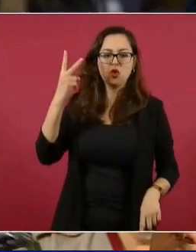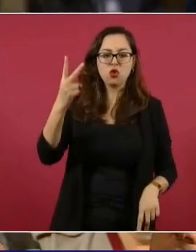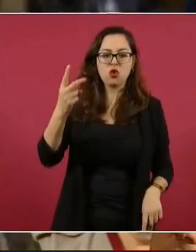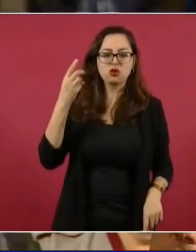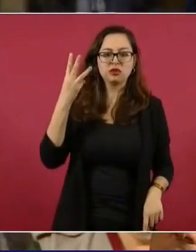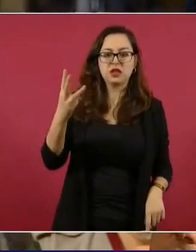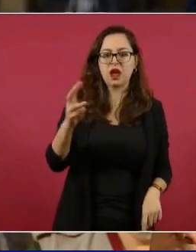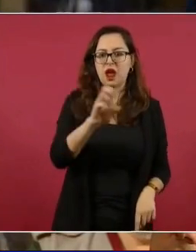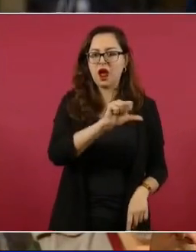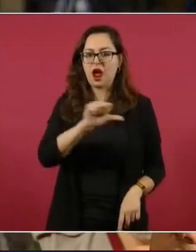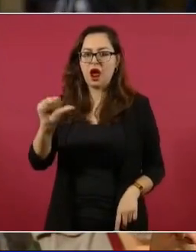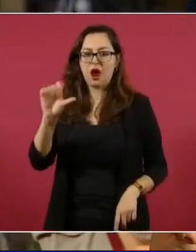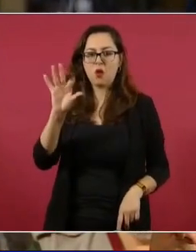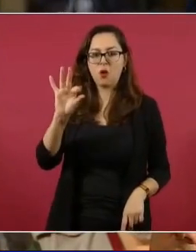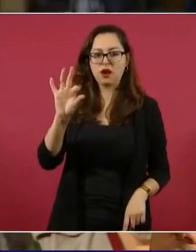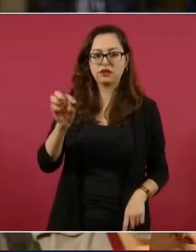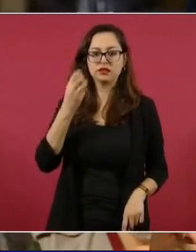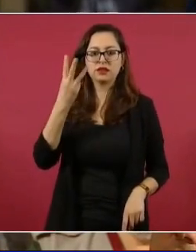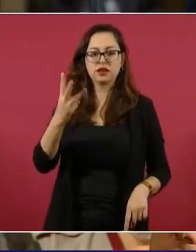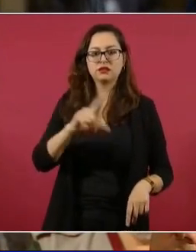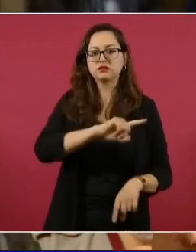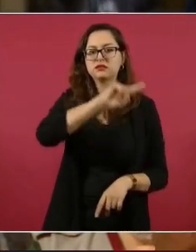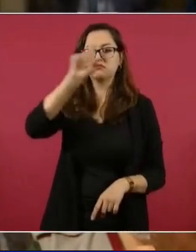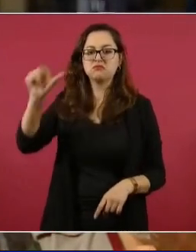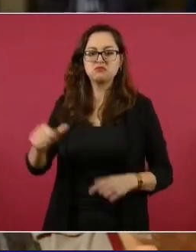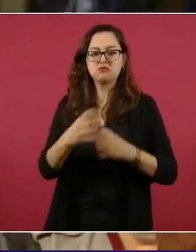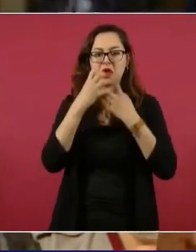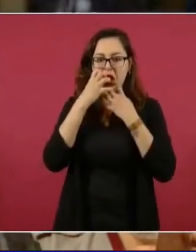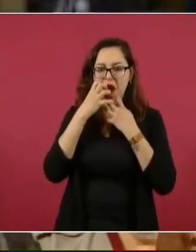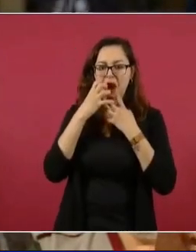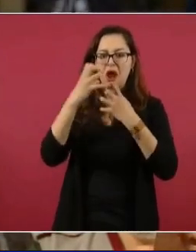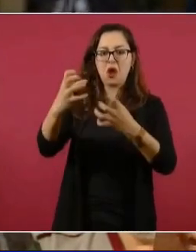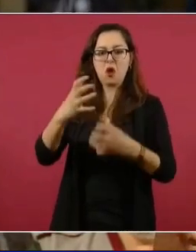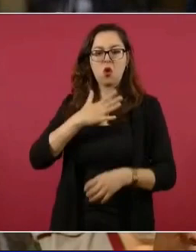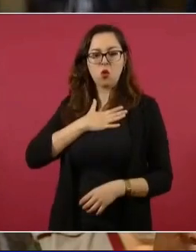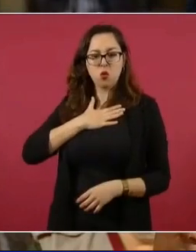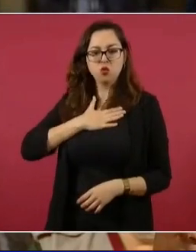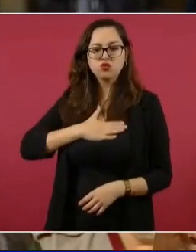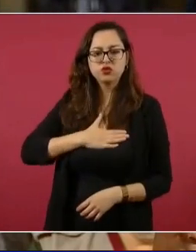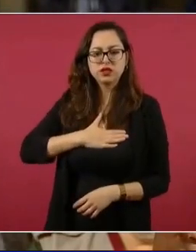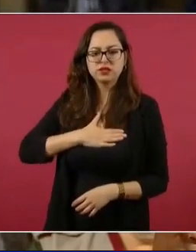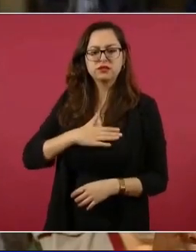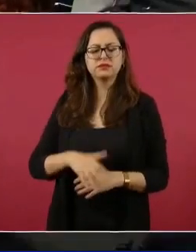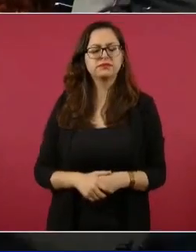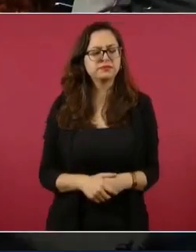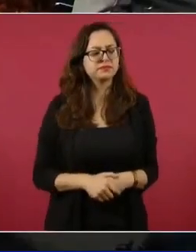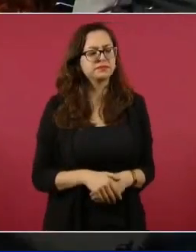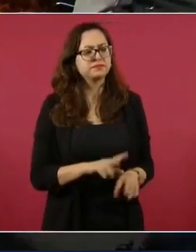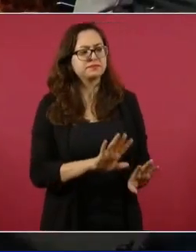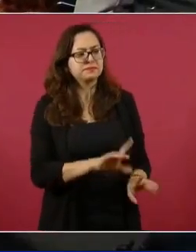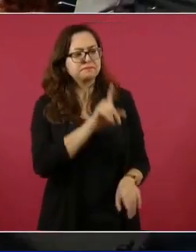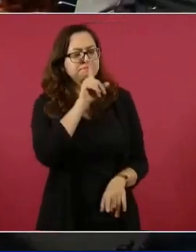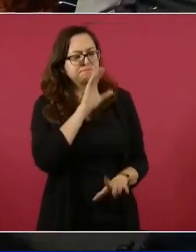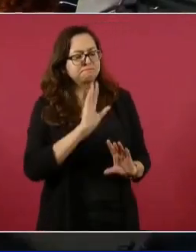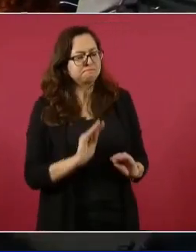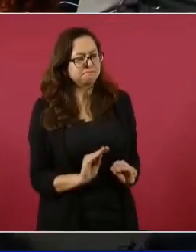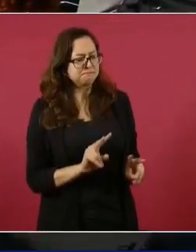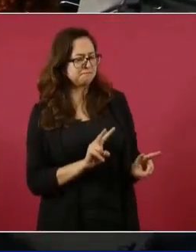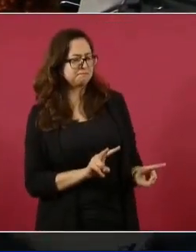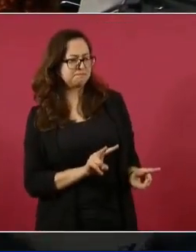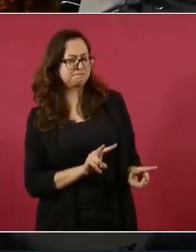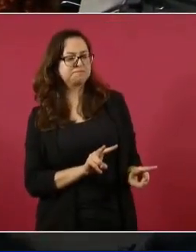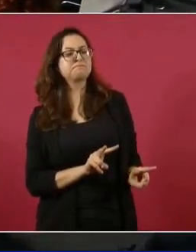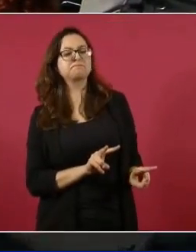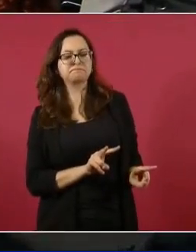Usted dejó que esto continuara y aseveró que se conformaría una comisión por la verdad para